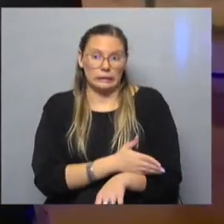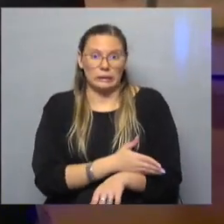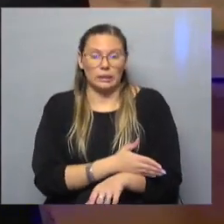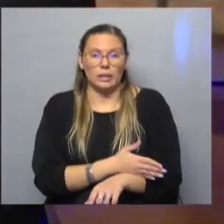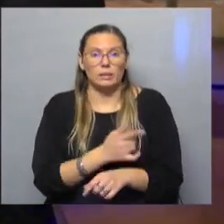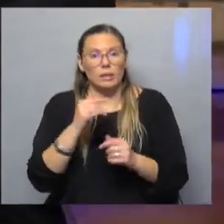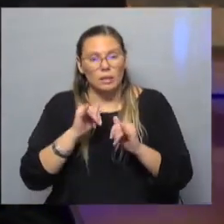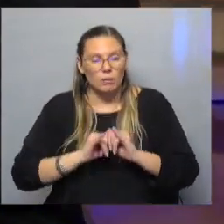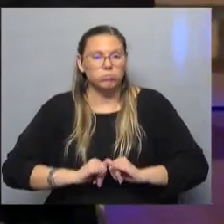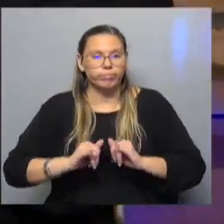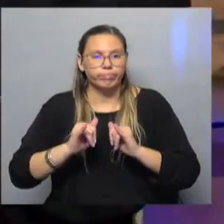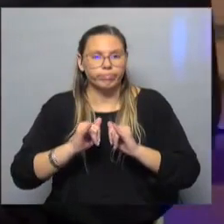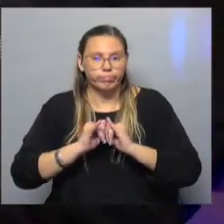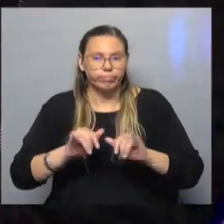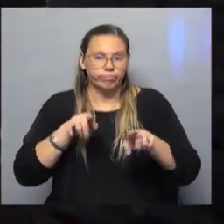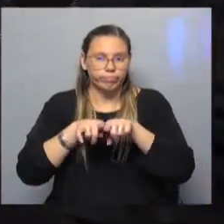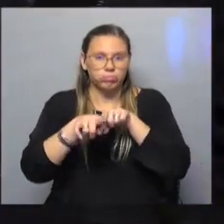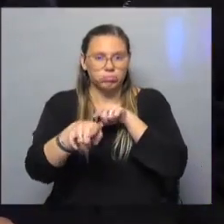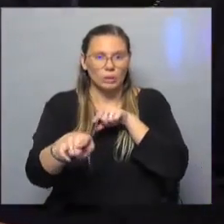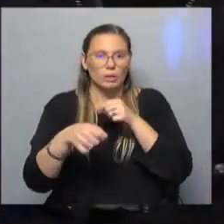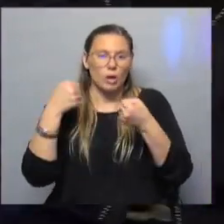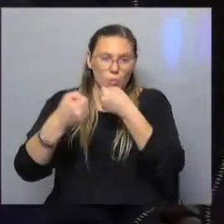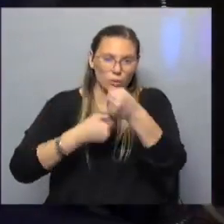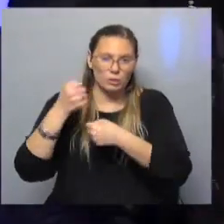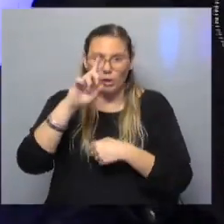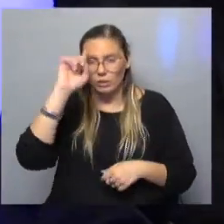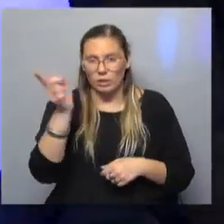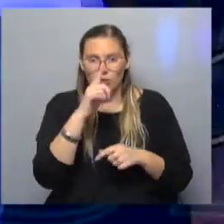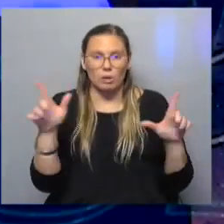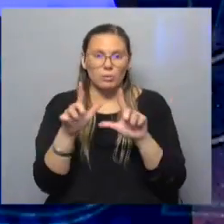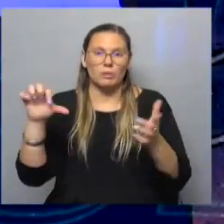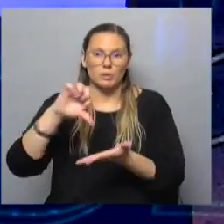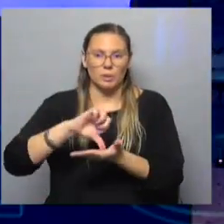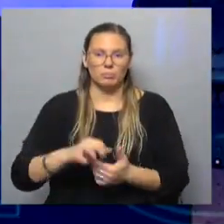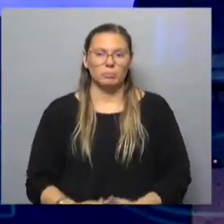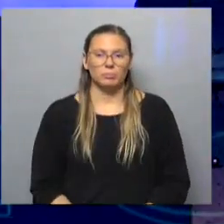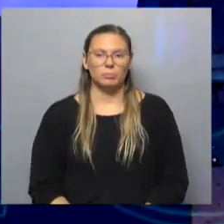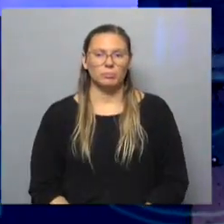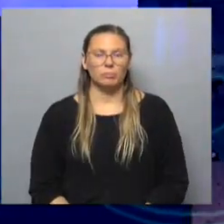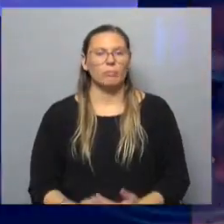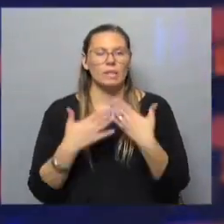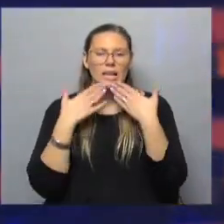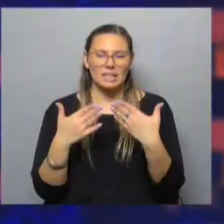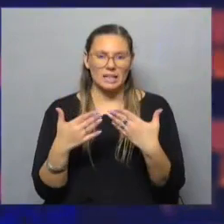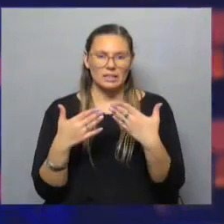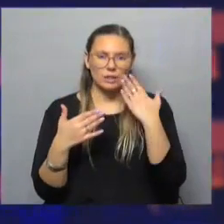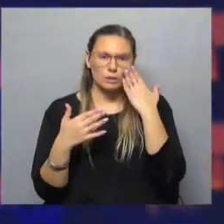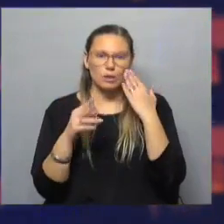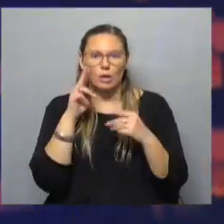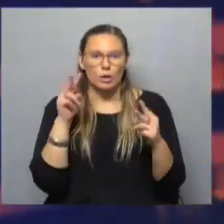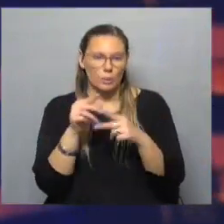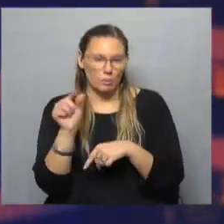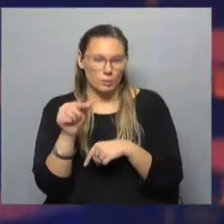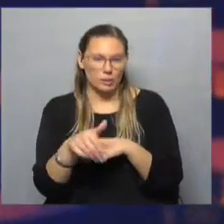la transmisión de esta jornada de boxeo internacional por TV Ciudad. Muchísimas gracias, Lucila. Nos vemos en un